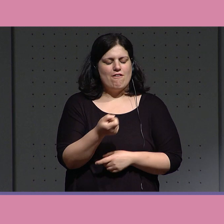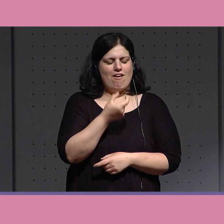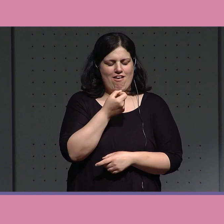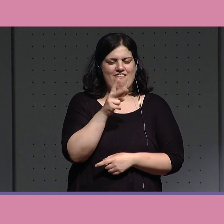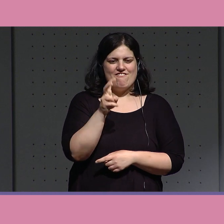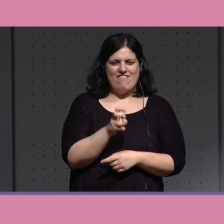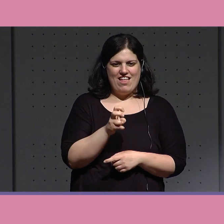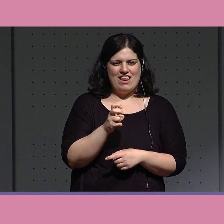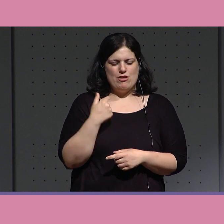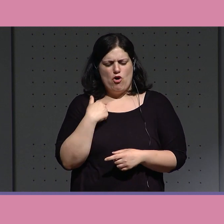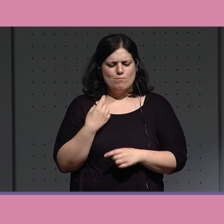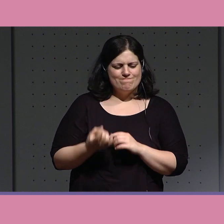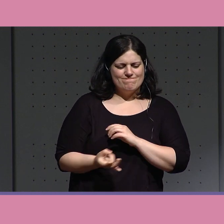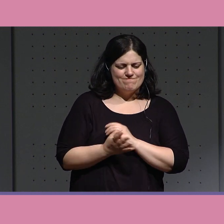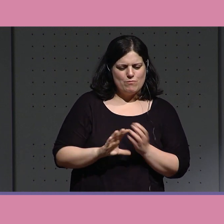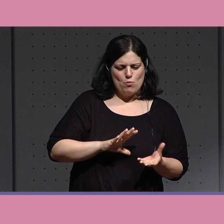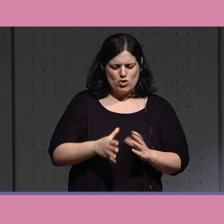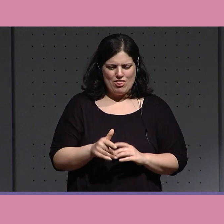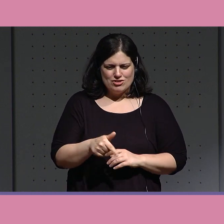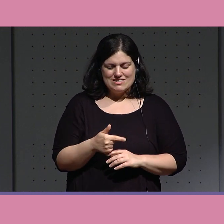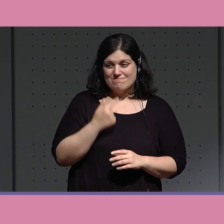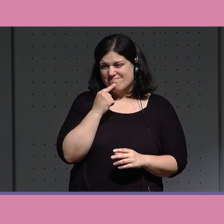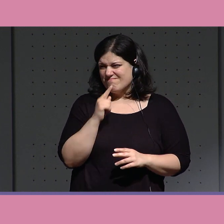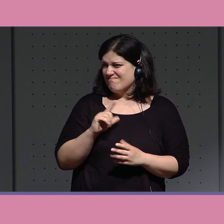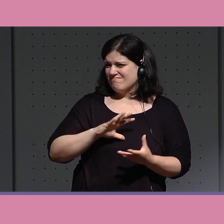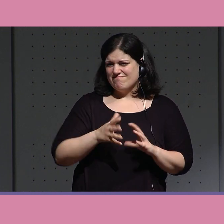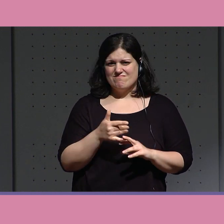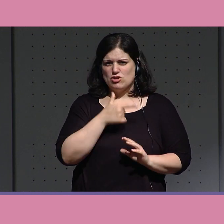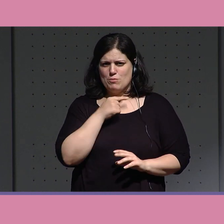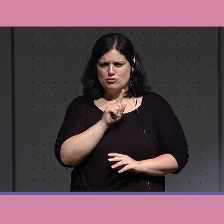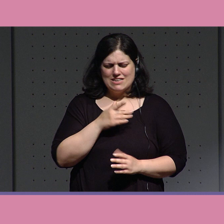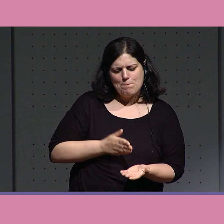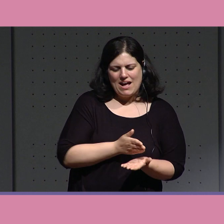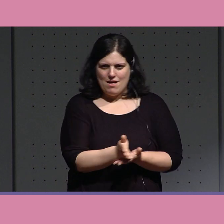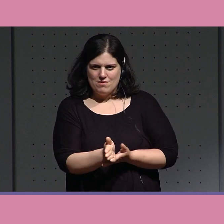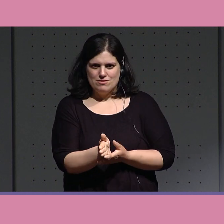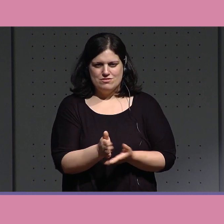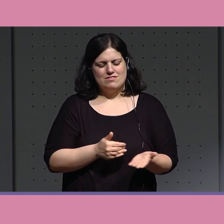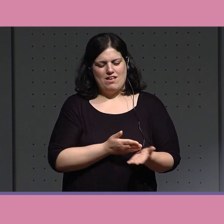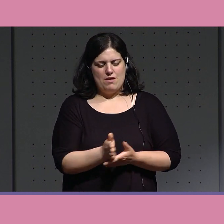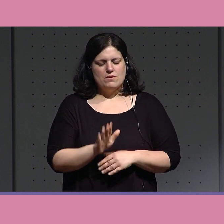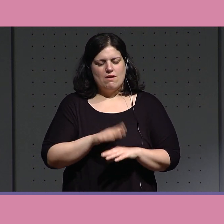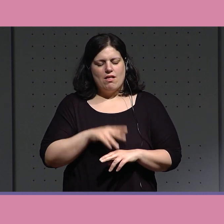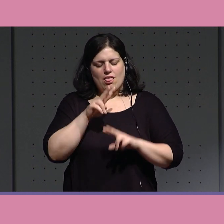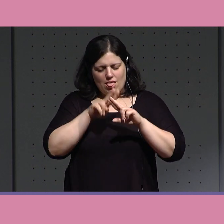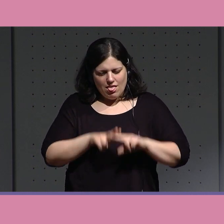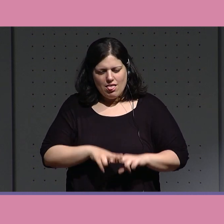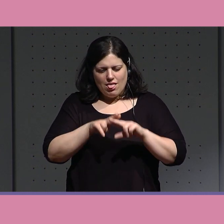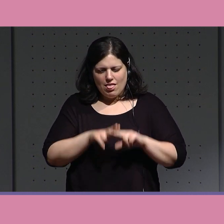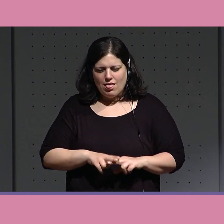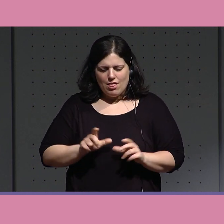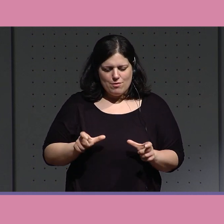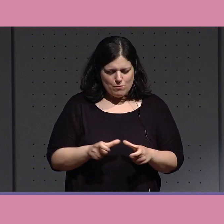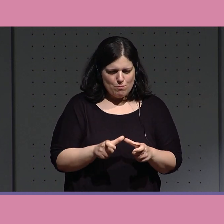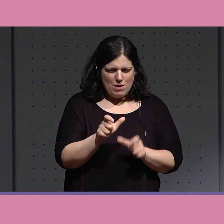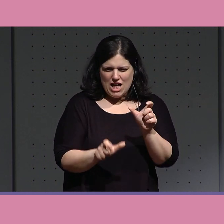no necesariamente alteraciones, sino caminos, por decirlo de alguna manera. Lo que tenemos que hacer es ver si poblaciones